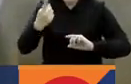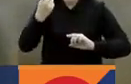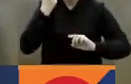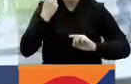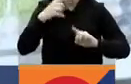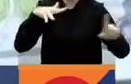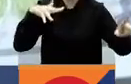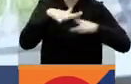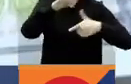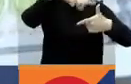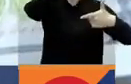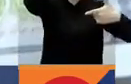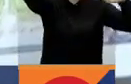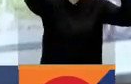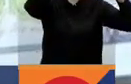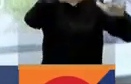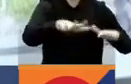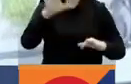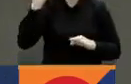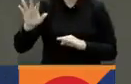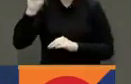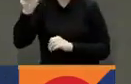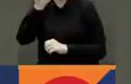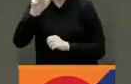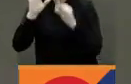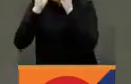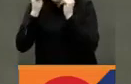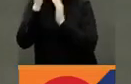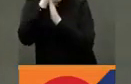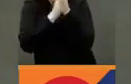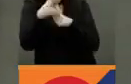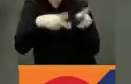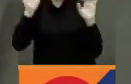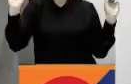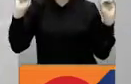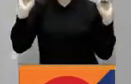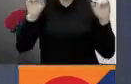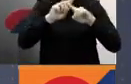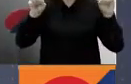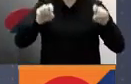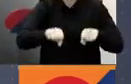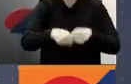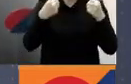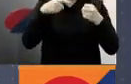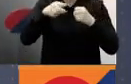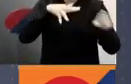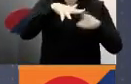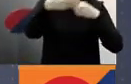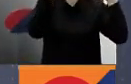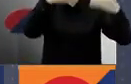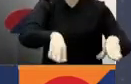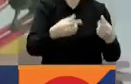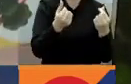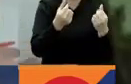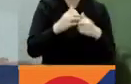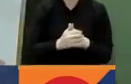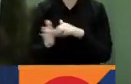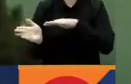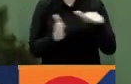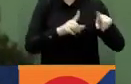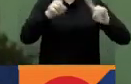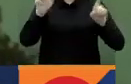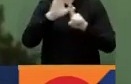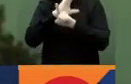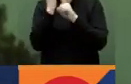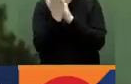un ciberataque, el colapso provocó pérdidas millonarias. Hoy en Cultura hablaremos de la comida saludable,